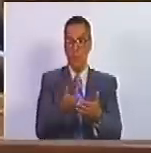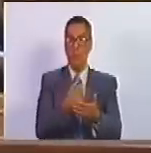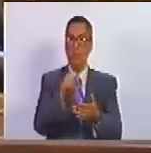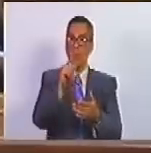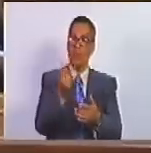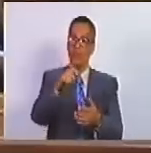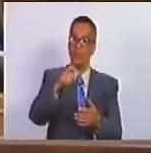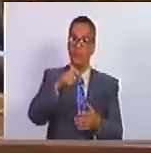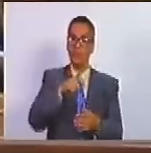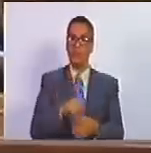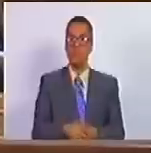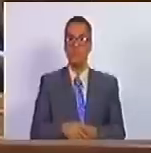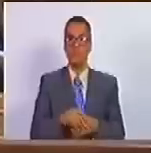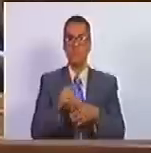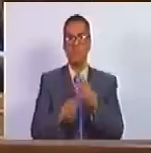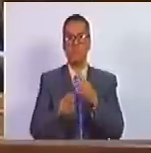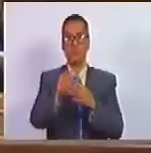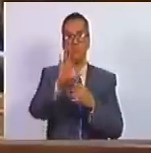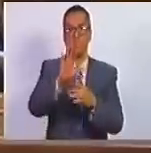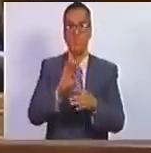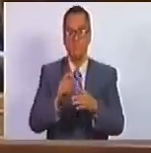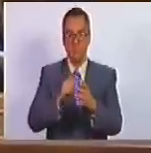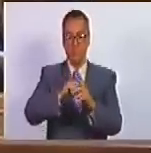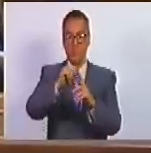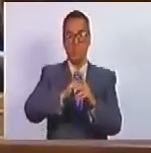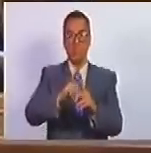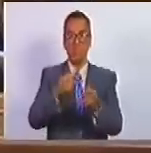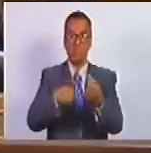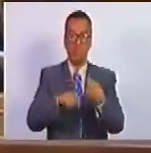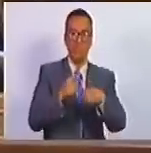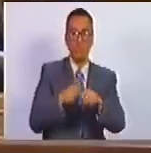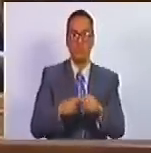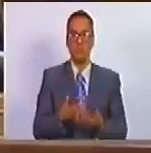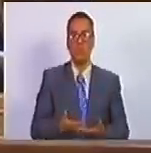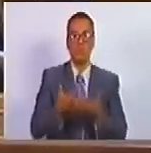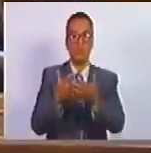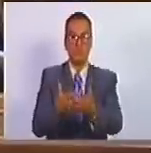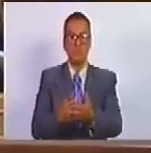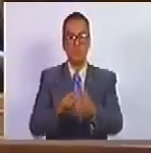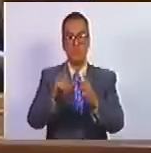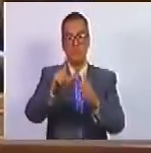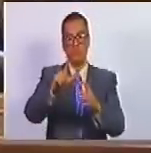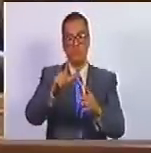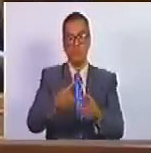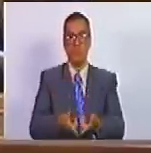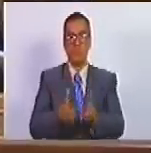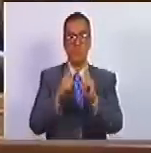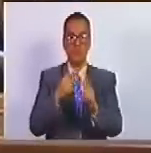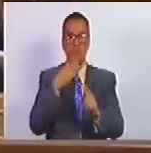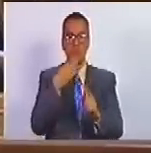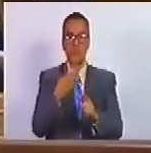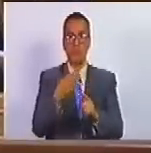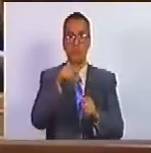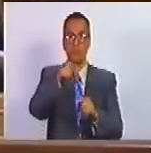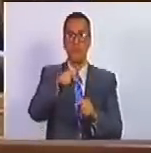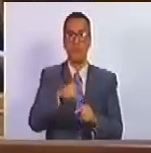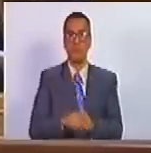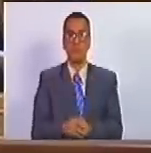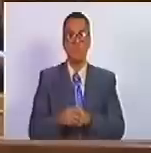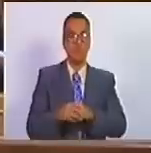adicional. 5. Tasa por trámite de otorgamiento de licencias, permisos,